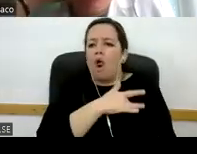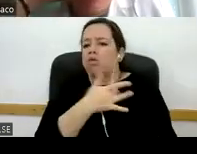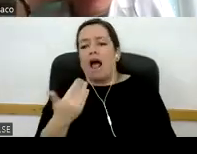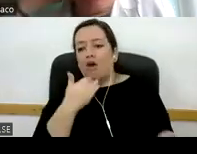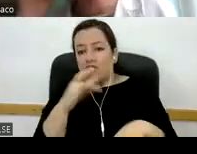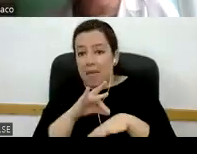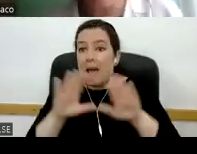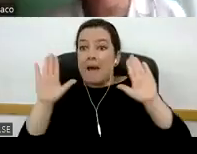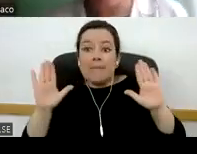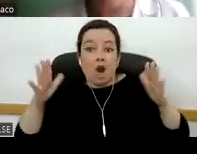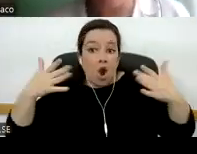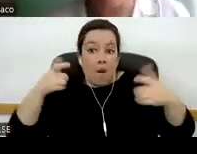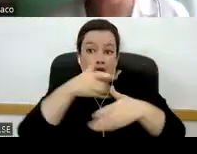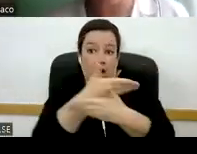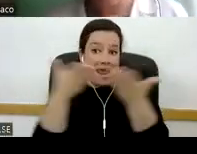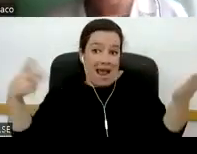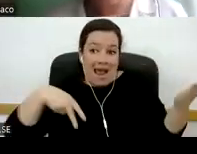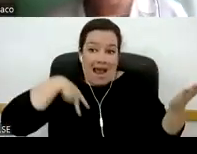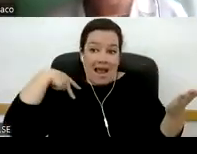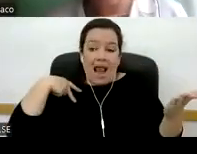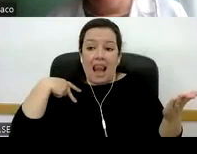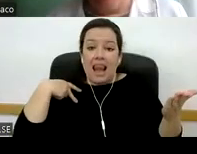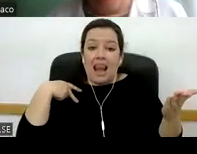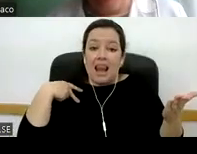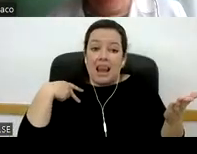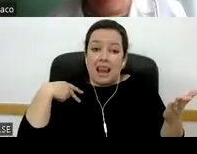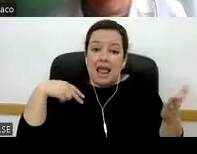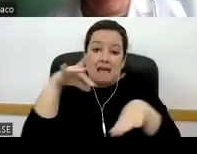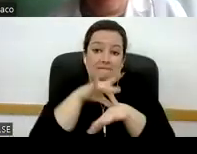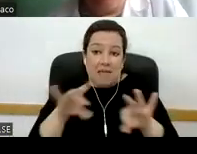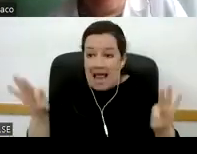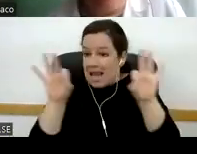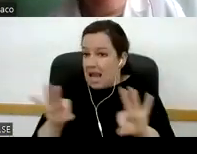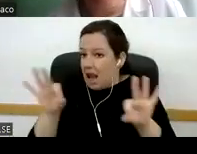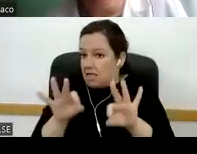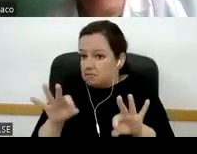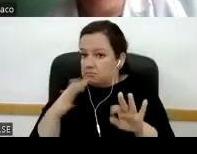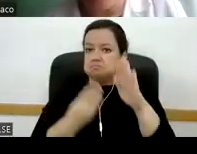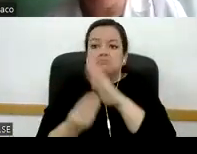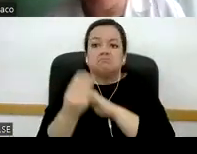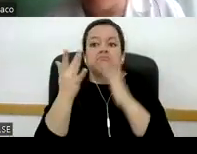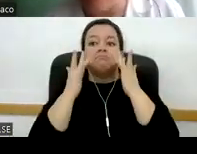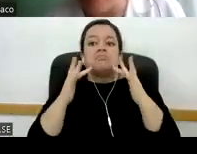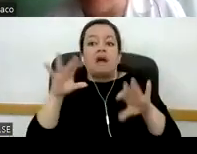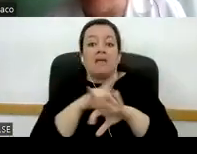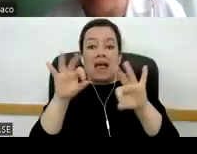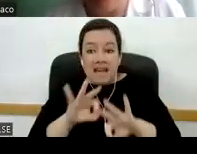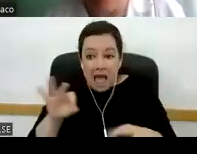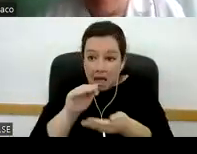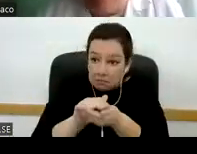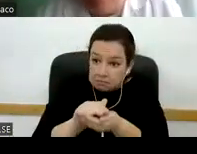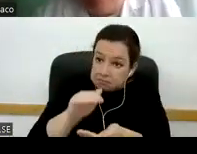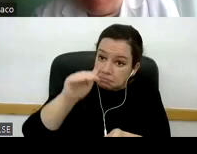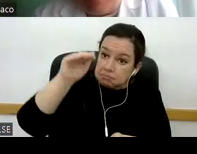importante. Pero en las personas en las que no hay un síndrome claro, o sea, algo que diagnostiquemos en la infancia, es